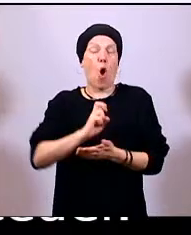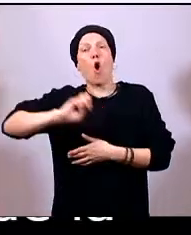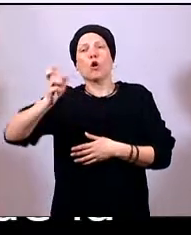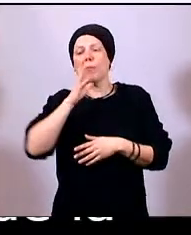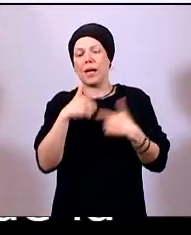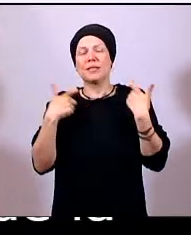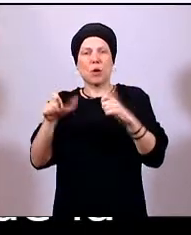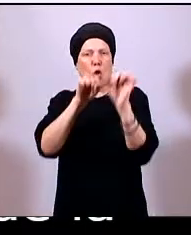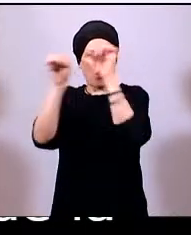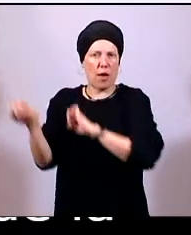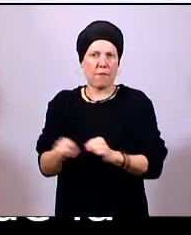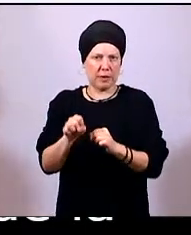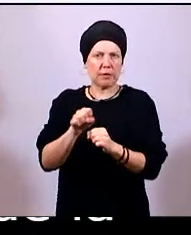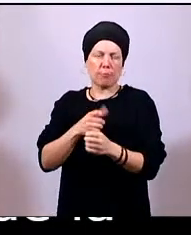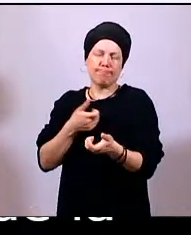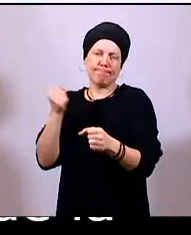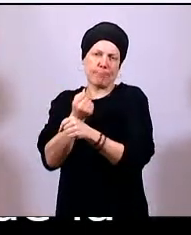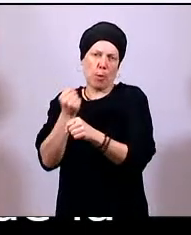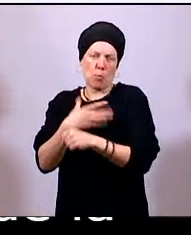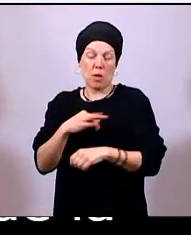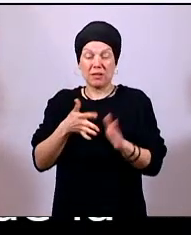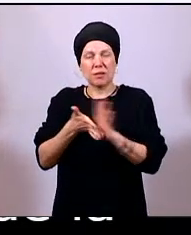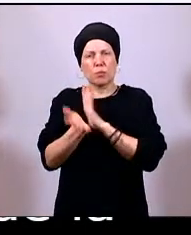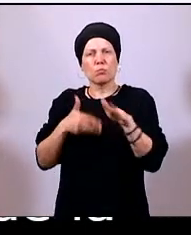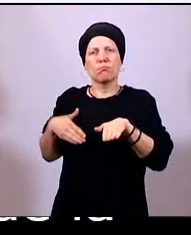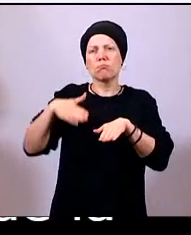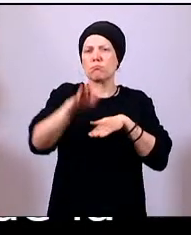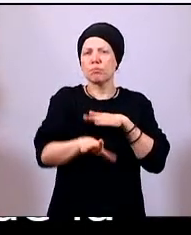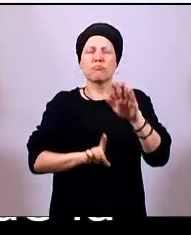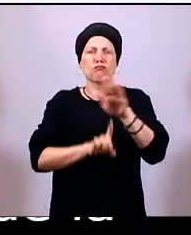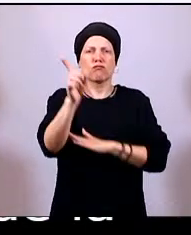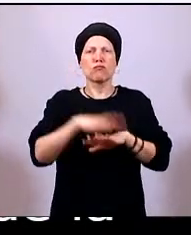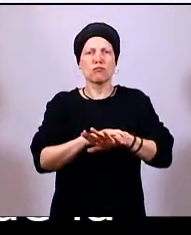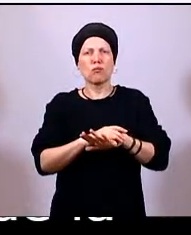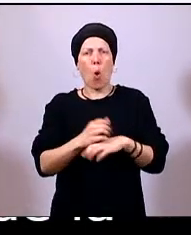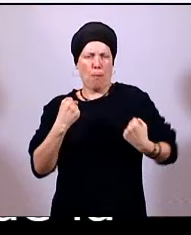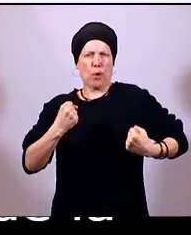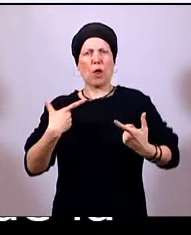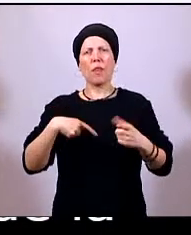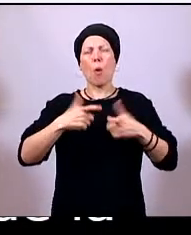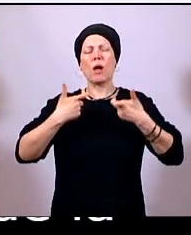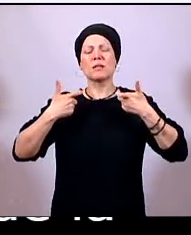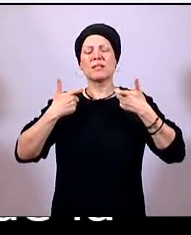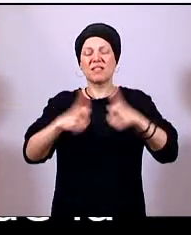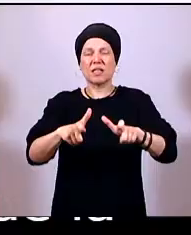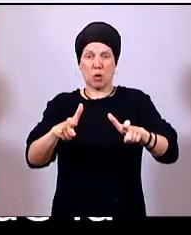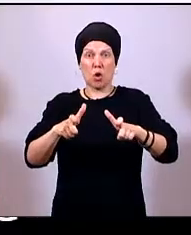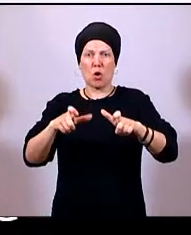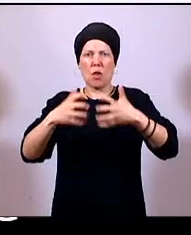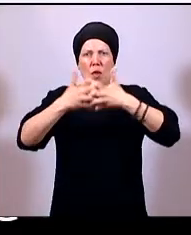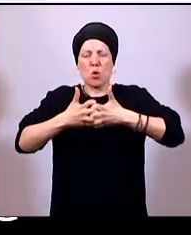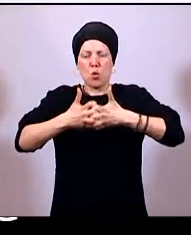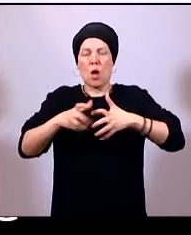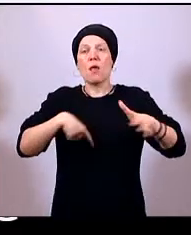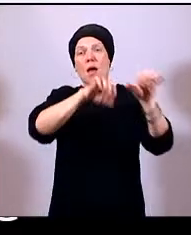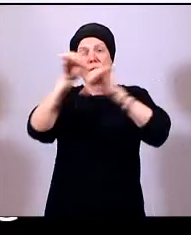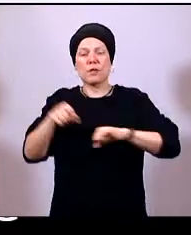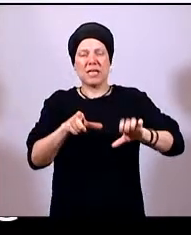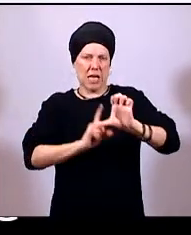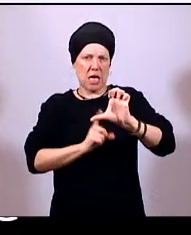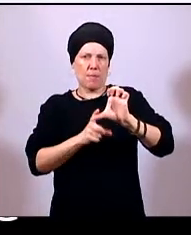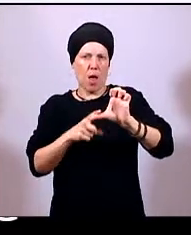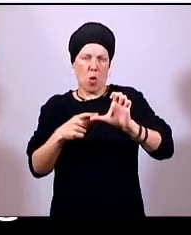la defensa. Es un paso más para desarrollar el potencial empresarial del sector de la industria de la defensa en